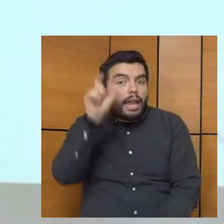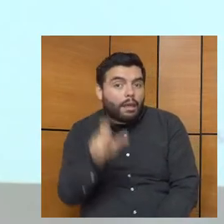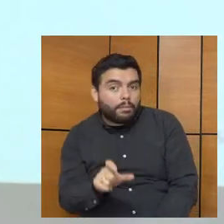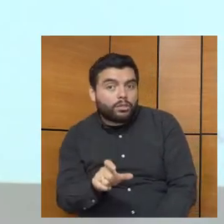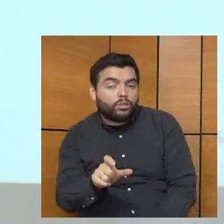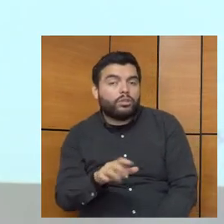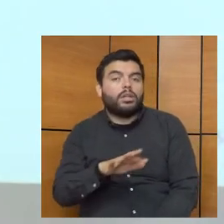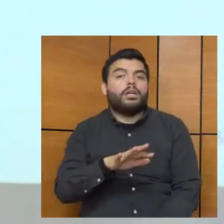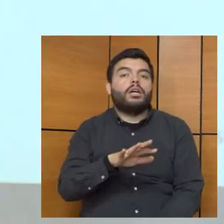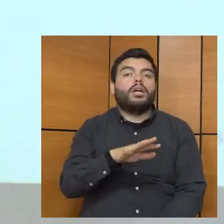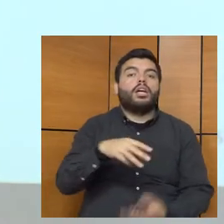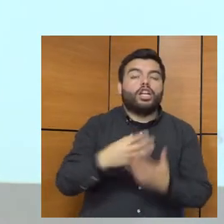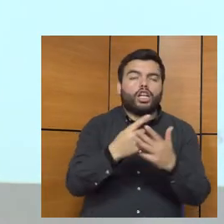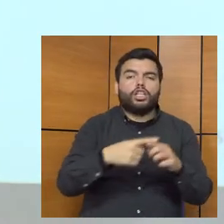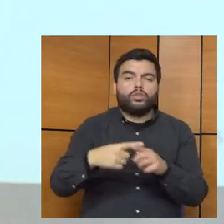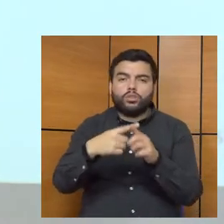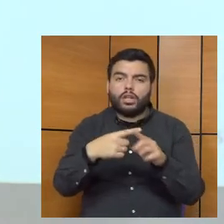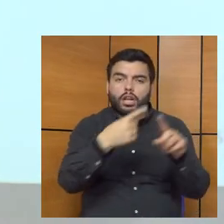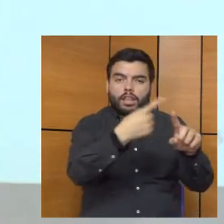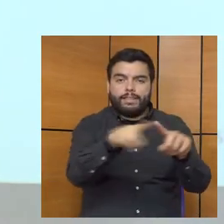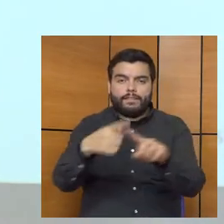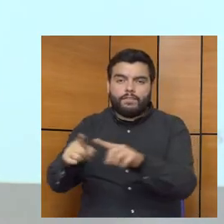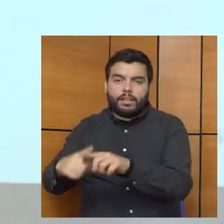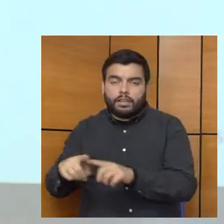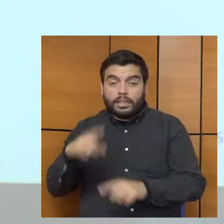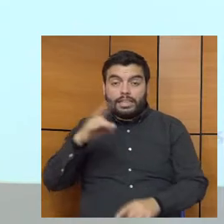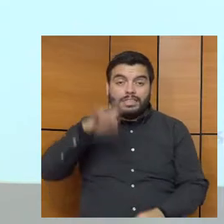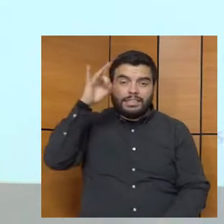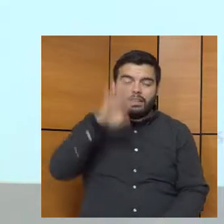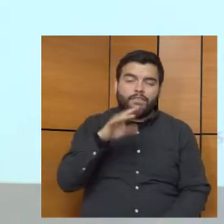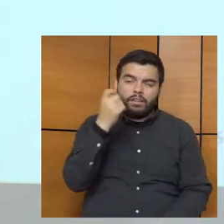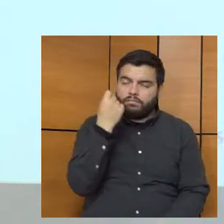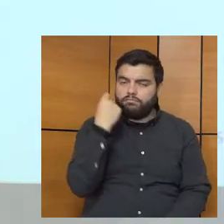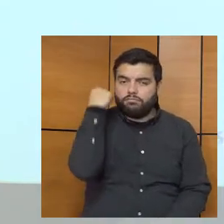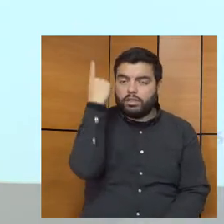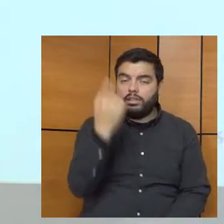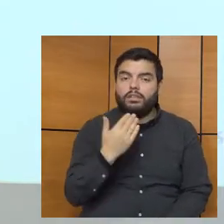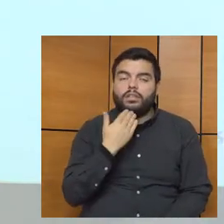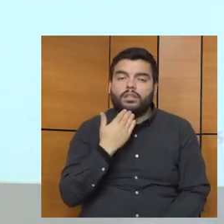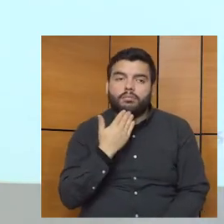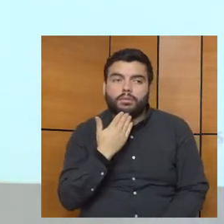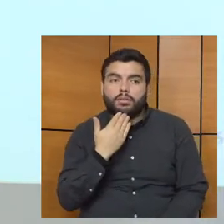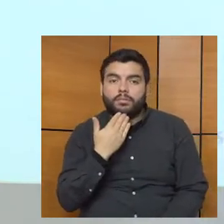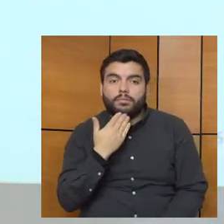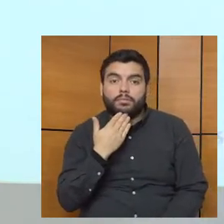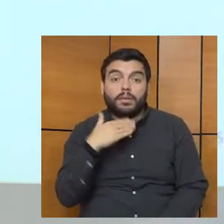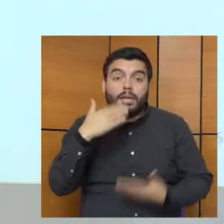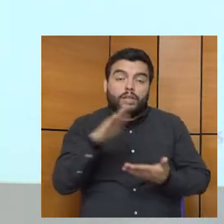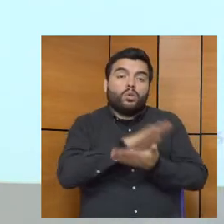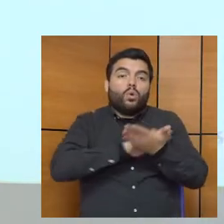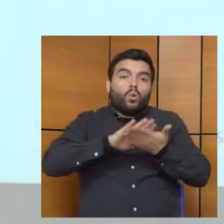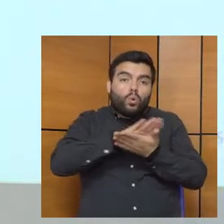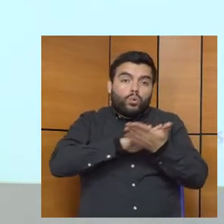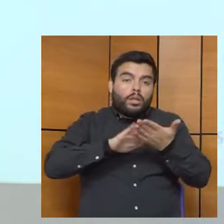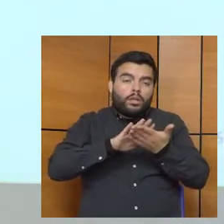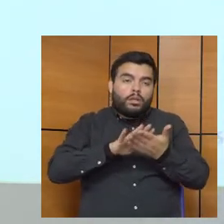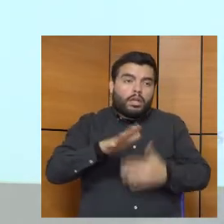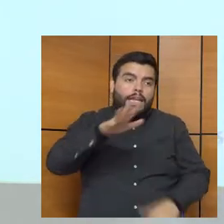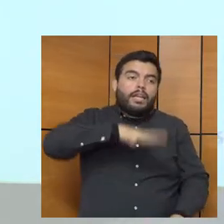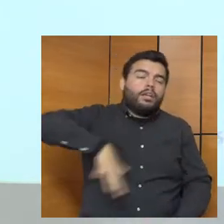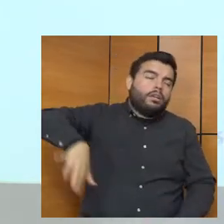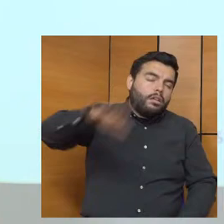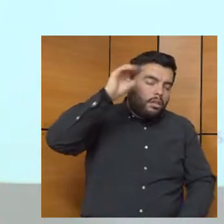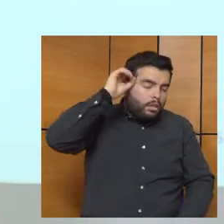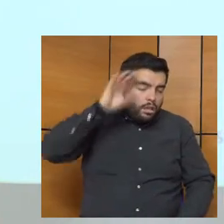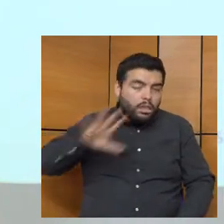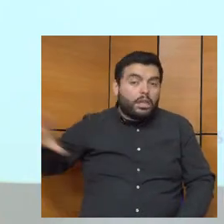distinta. O sea, queríamos entender esa heterogeneidad. Y para eso, les quiero mostrar este ejemplo. Imagínense que tuviéramos esta